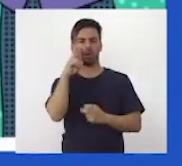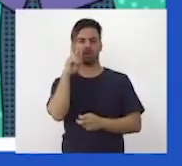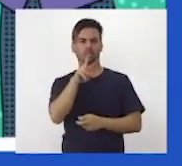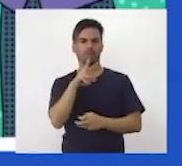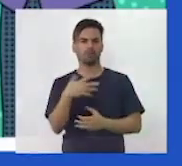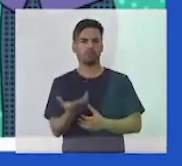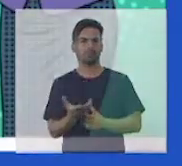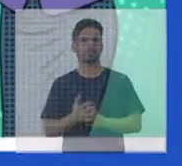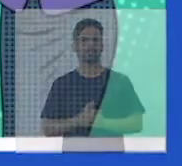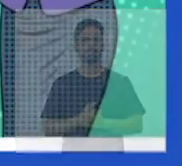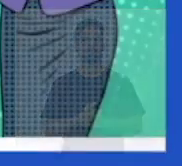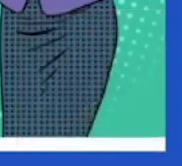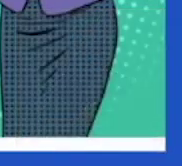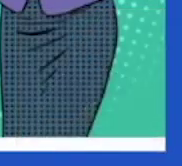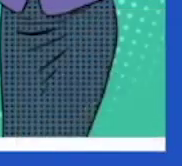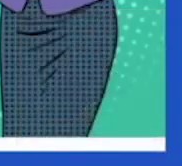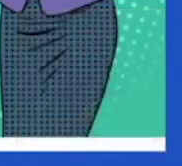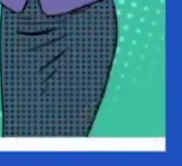Vamos a observar.